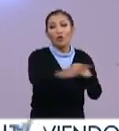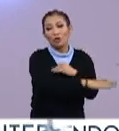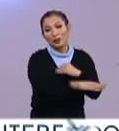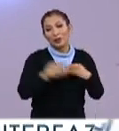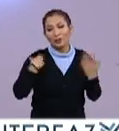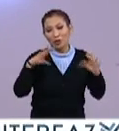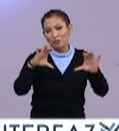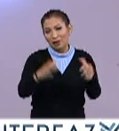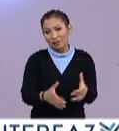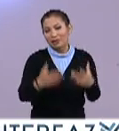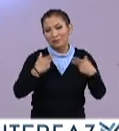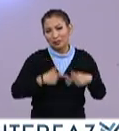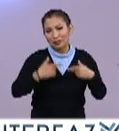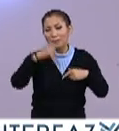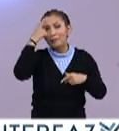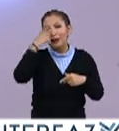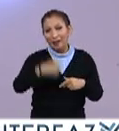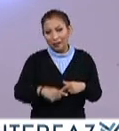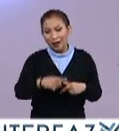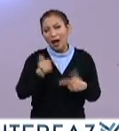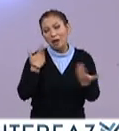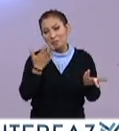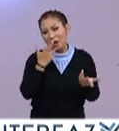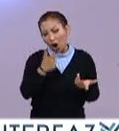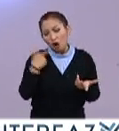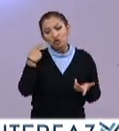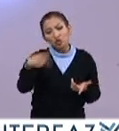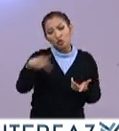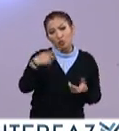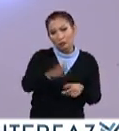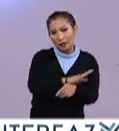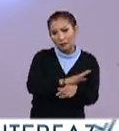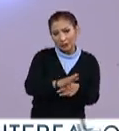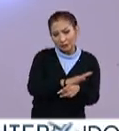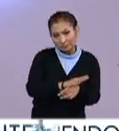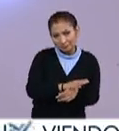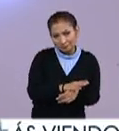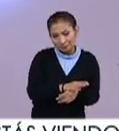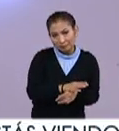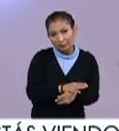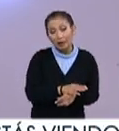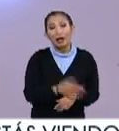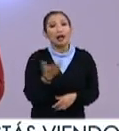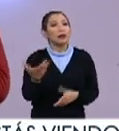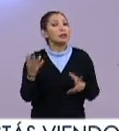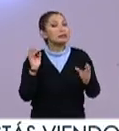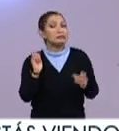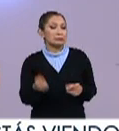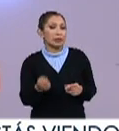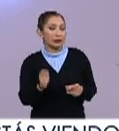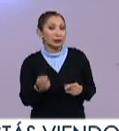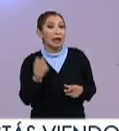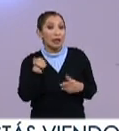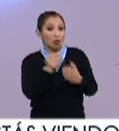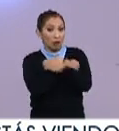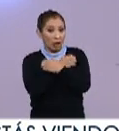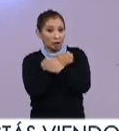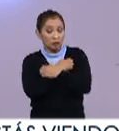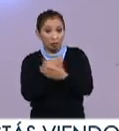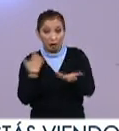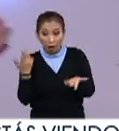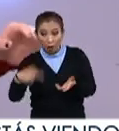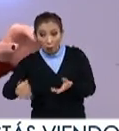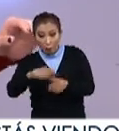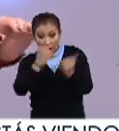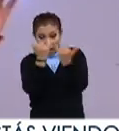la comunidad social para poder optar a sus beneficios. Esto quiere decir, no, sin embargo, que la educación tenga que